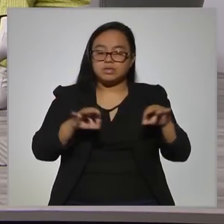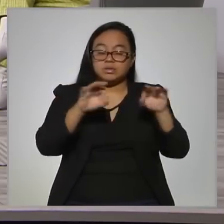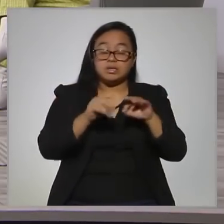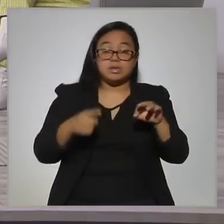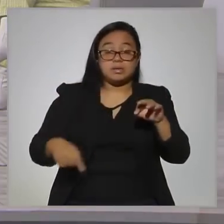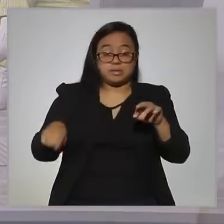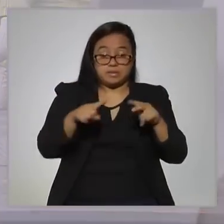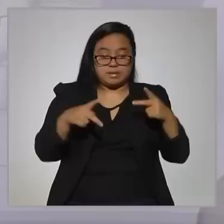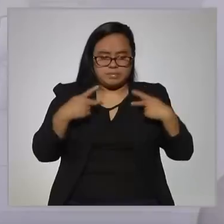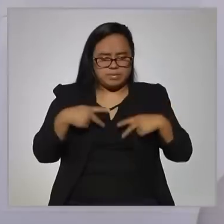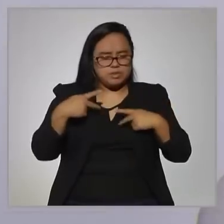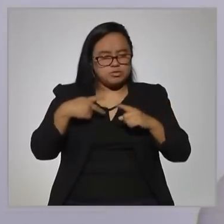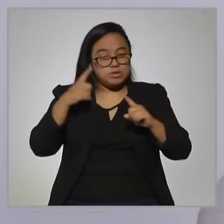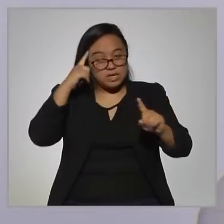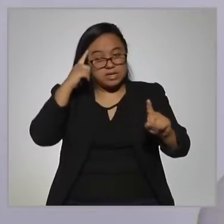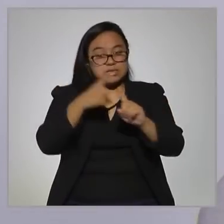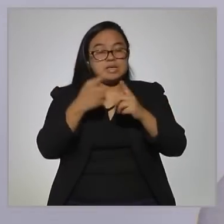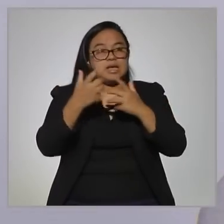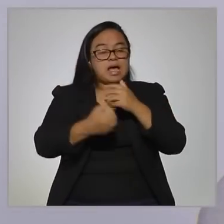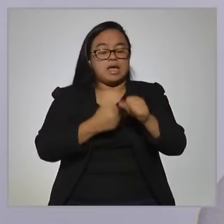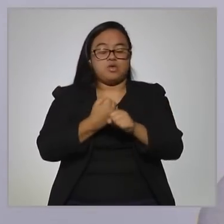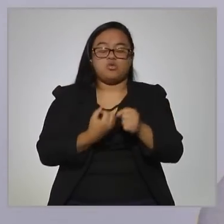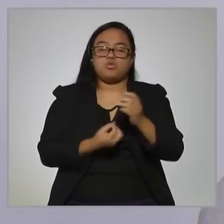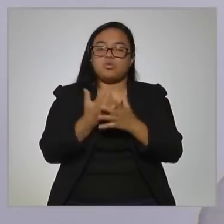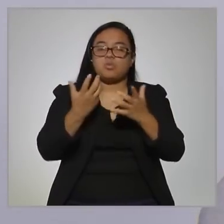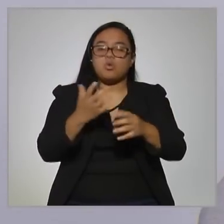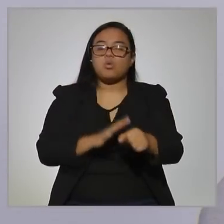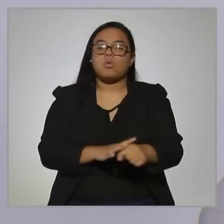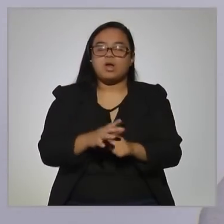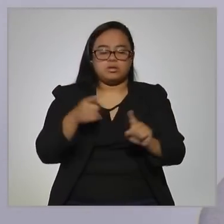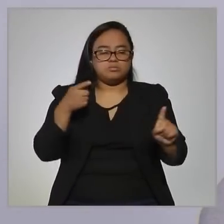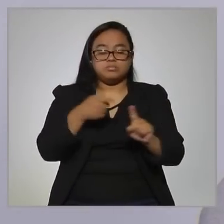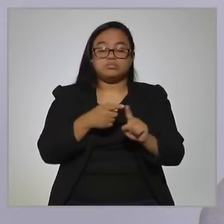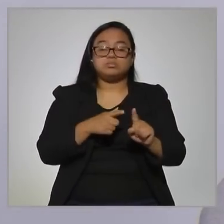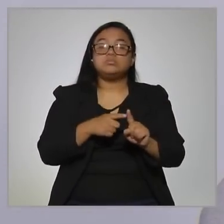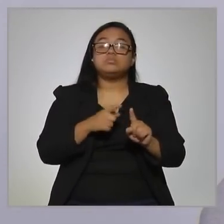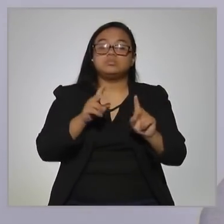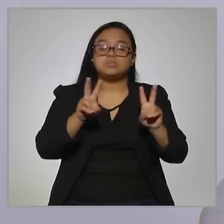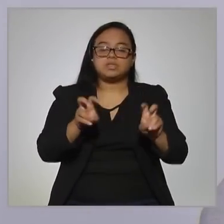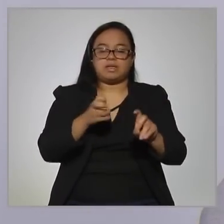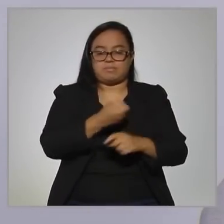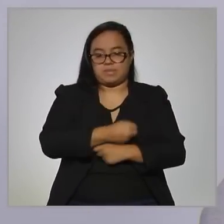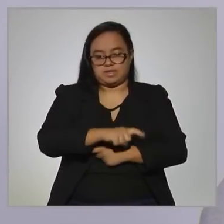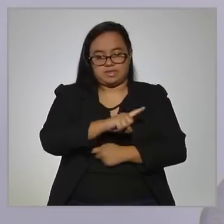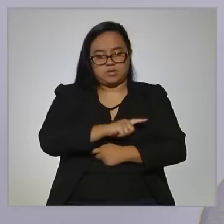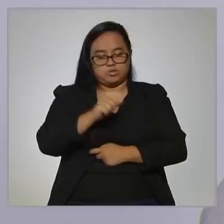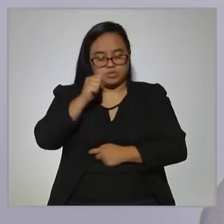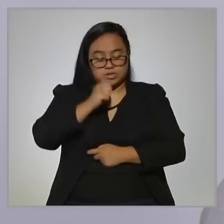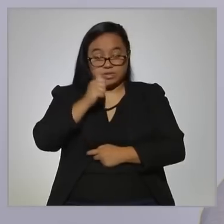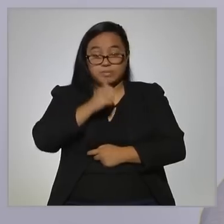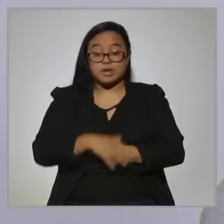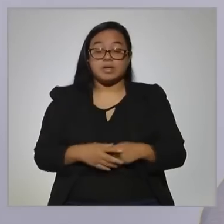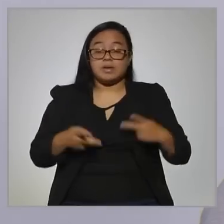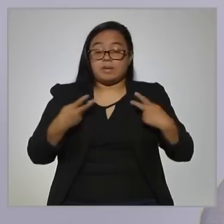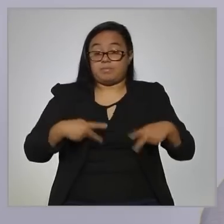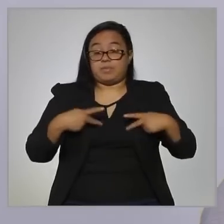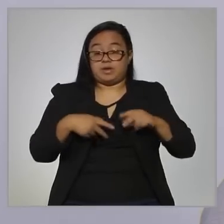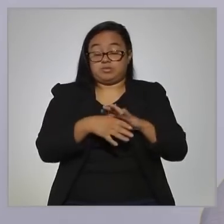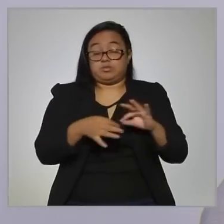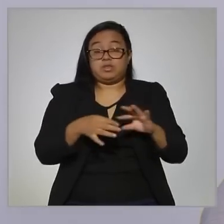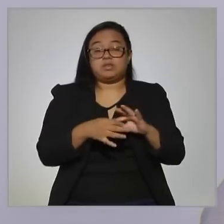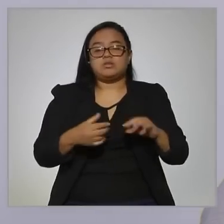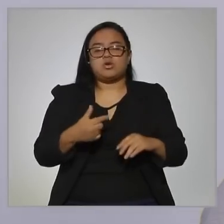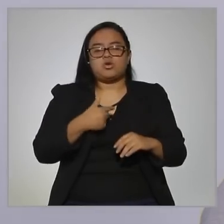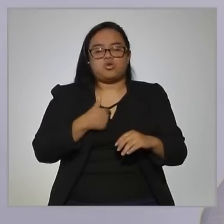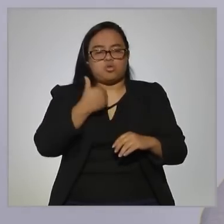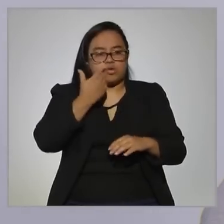todo los propósitos de Año Nuevo. El principal eje tiene que ver con el ámbito de la salud. Cuando las personas dicen, voy a